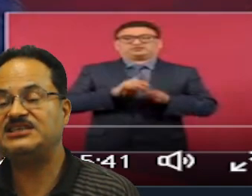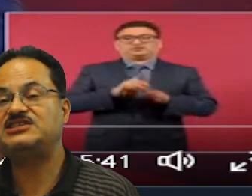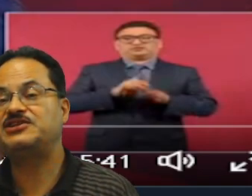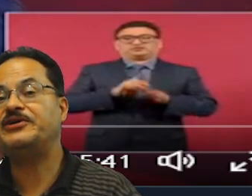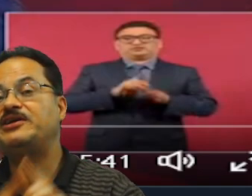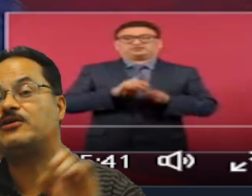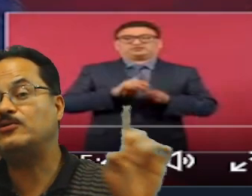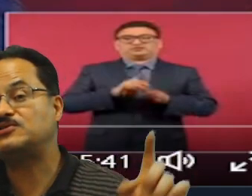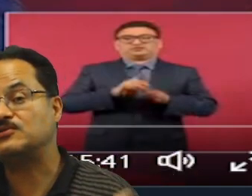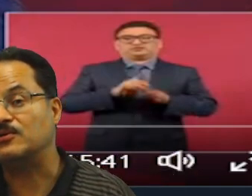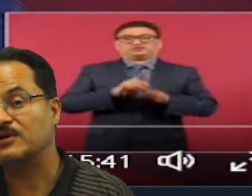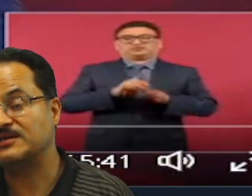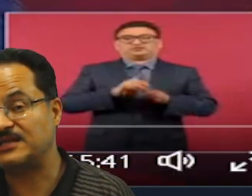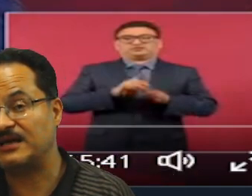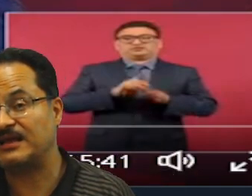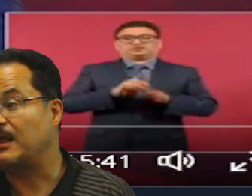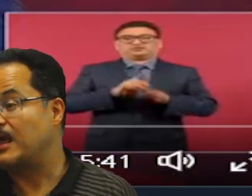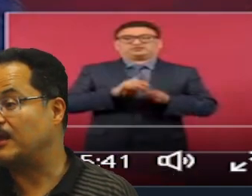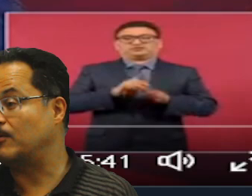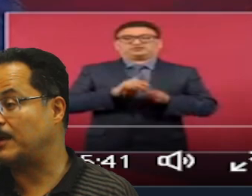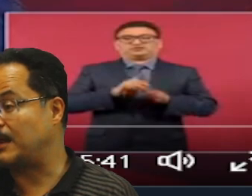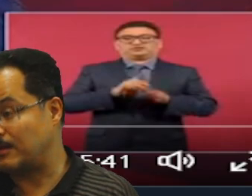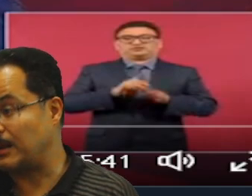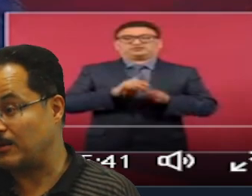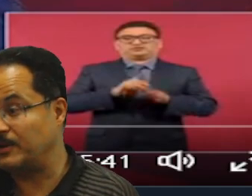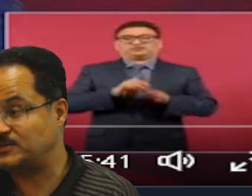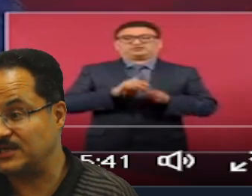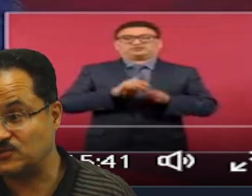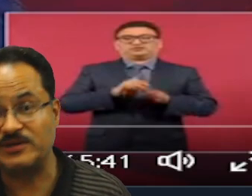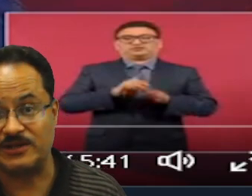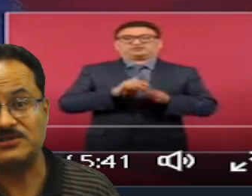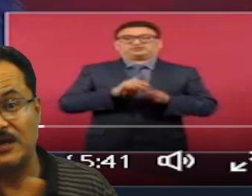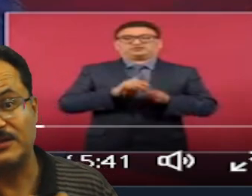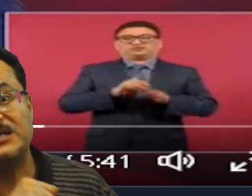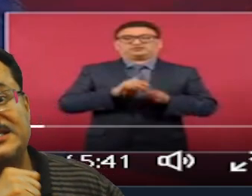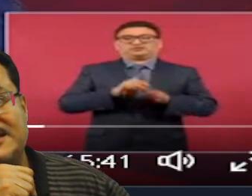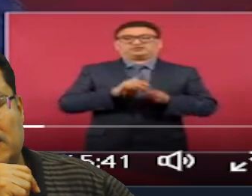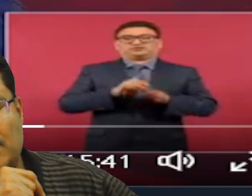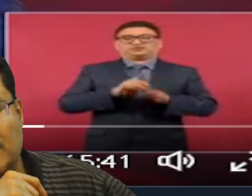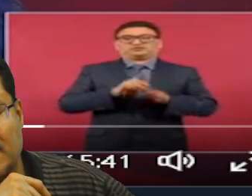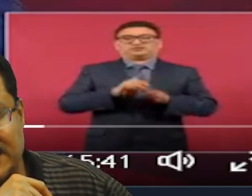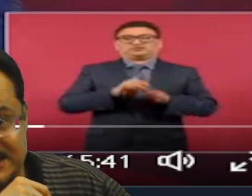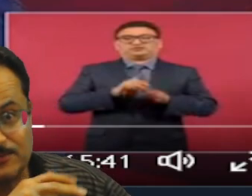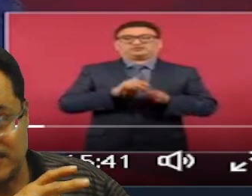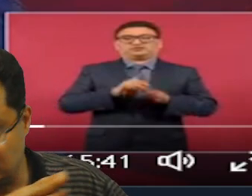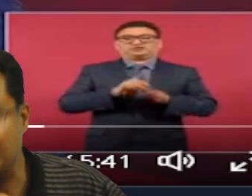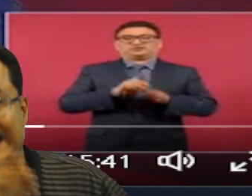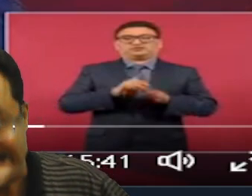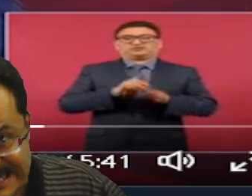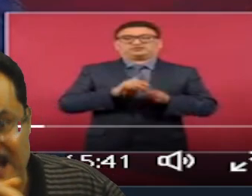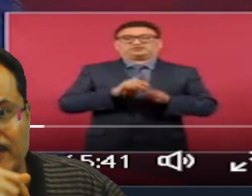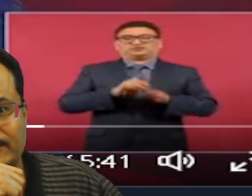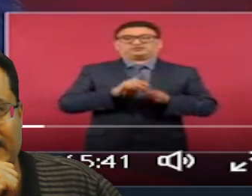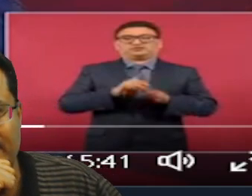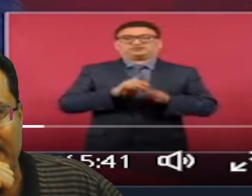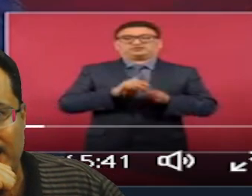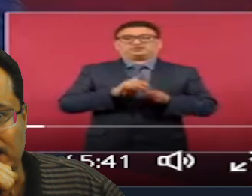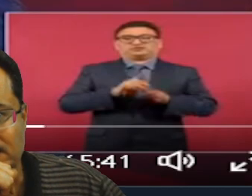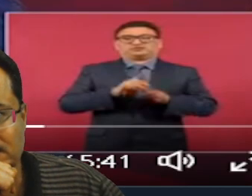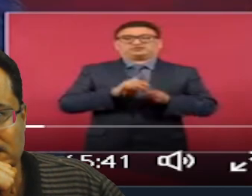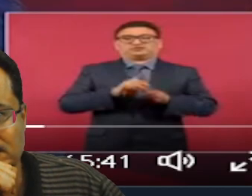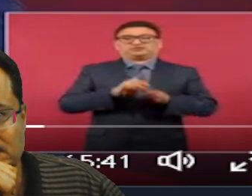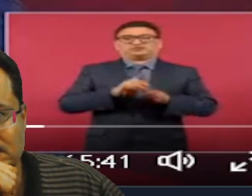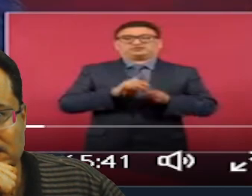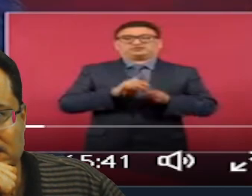desistió Incluso el el gobierno de Estados Unidos desistió de las acusaciones que tenía contra el